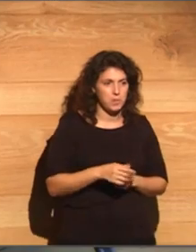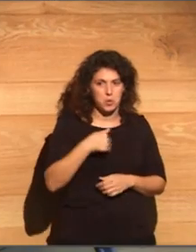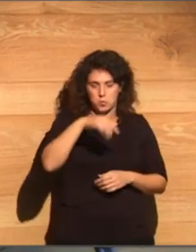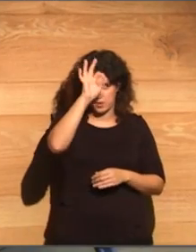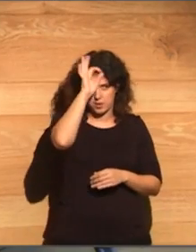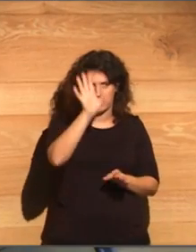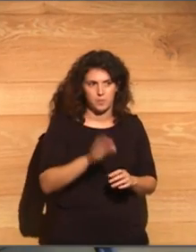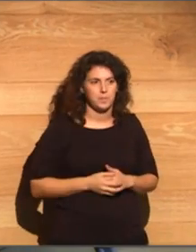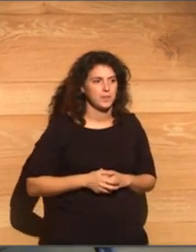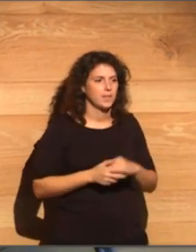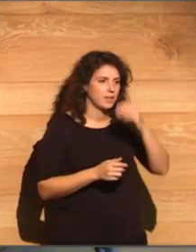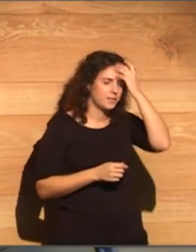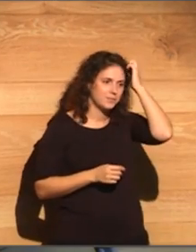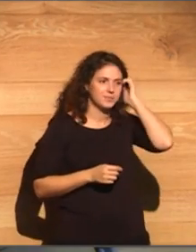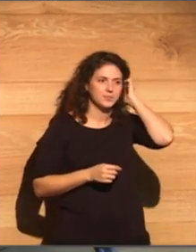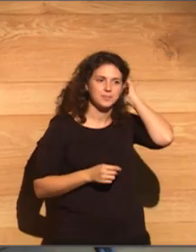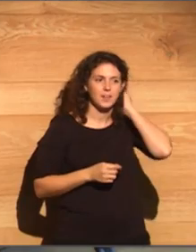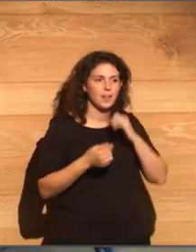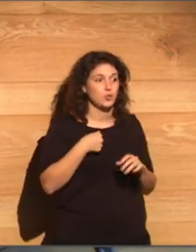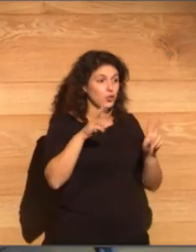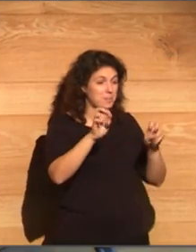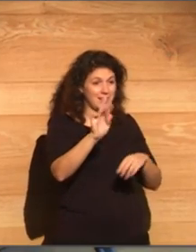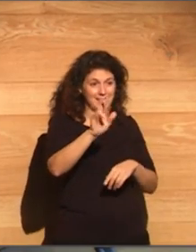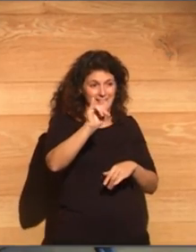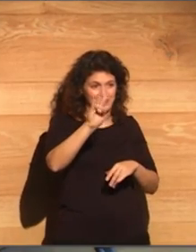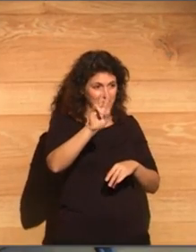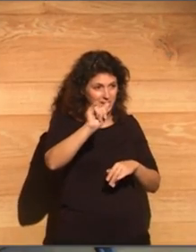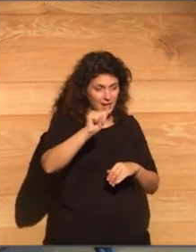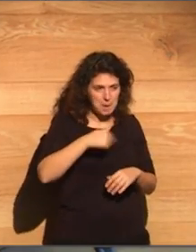Yo ni sé cuál es el naranja. Yo ni sé lo que es el trivia.